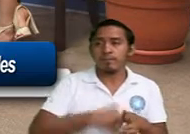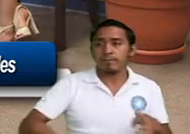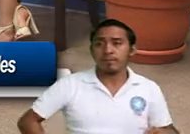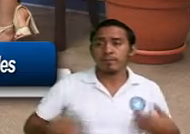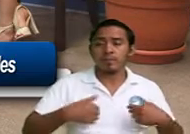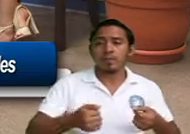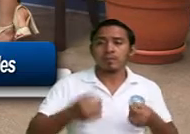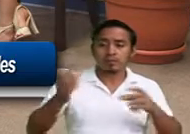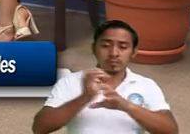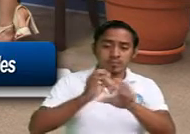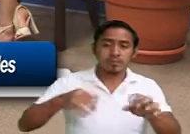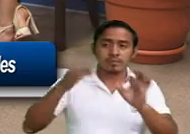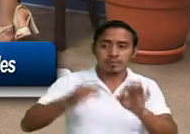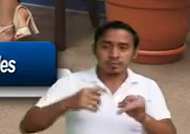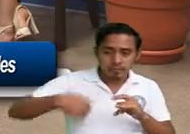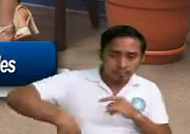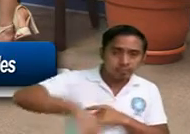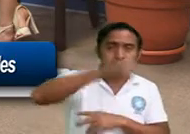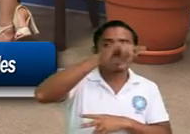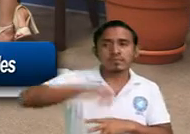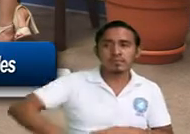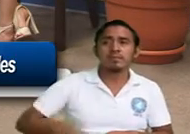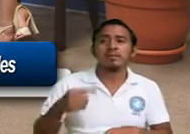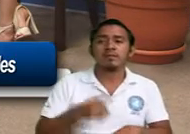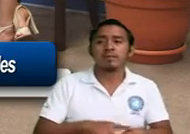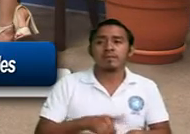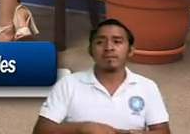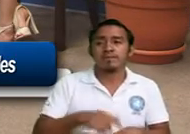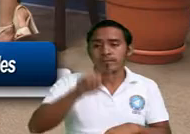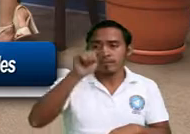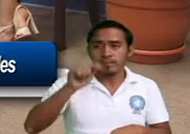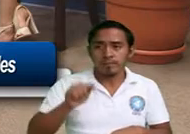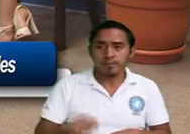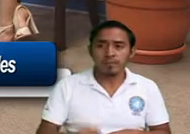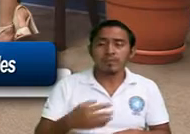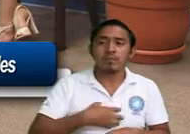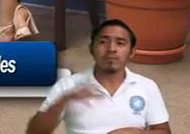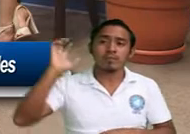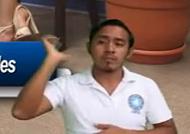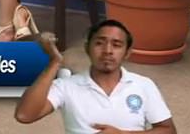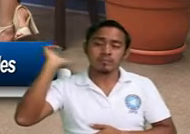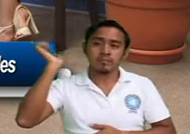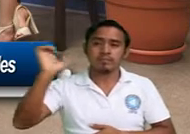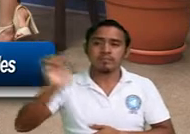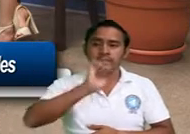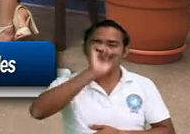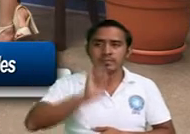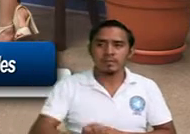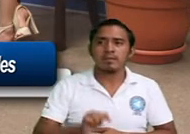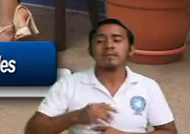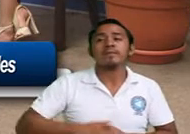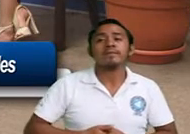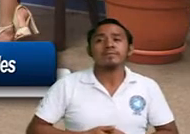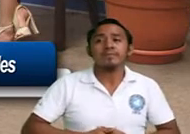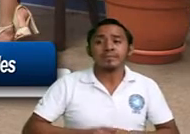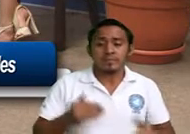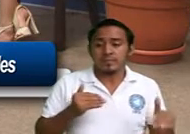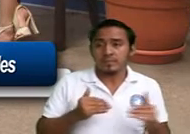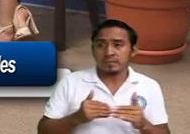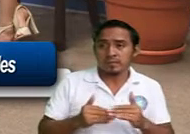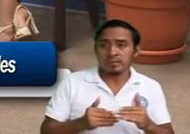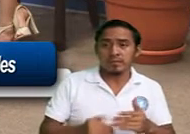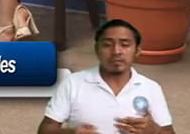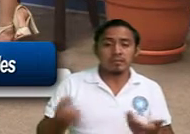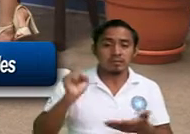garantiza el transporte, le garantiza que a cada cita con el materno fetal viene la ambulancia, se la lleva, pero ya cuando se está acercando a la